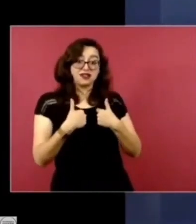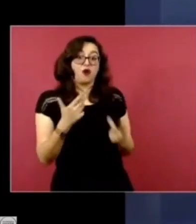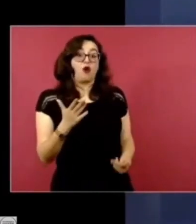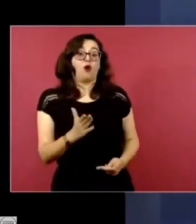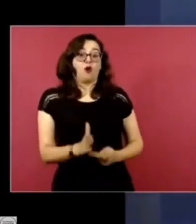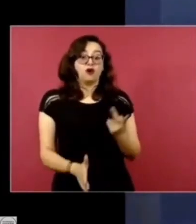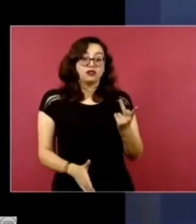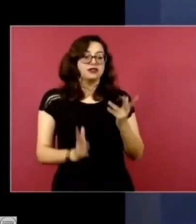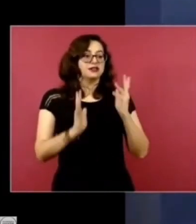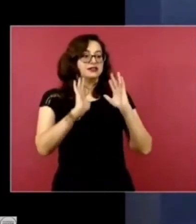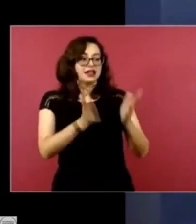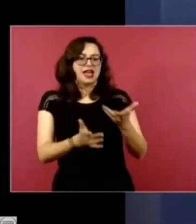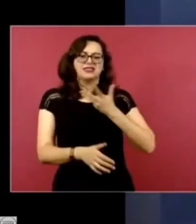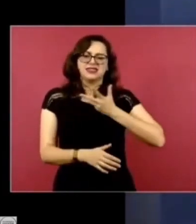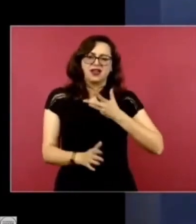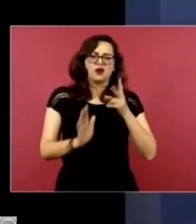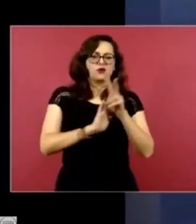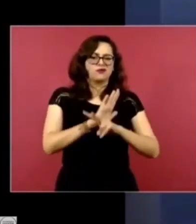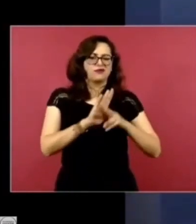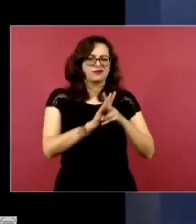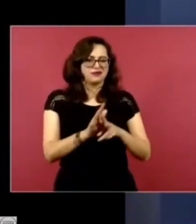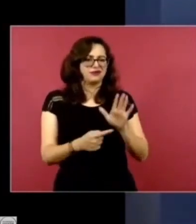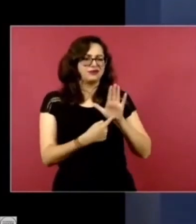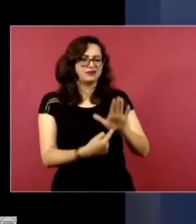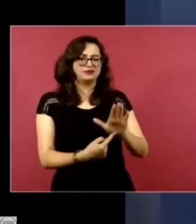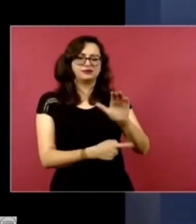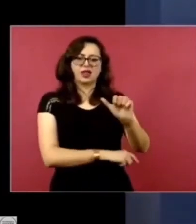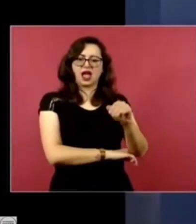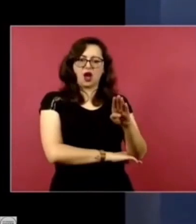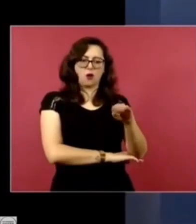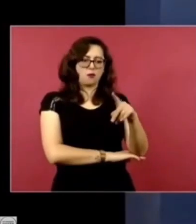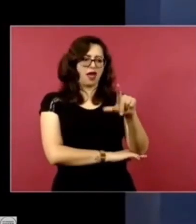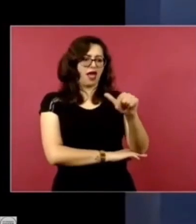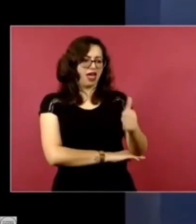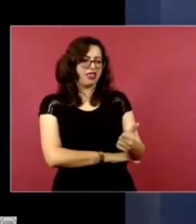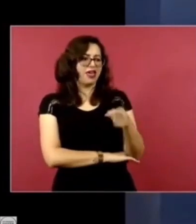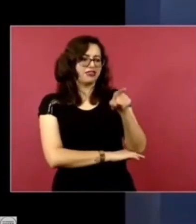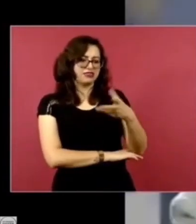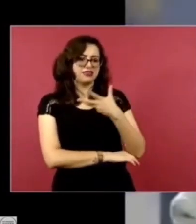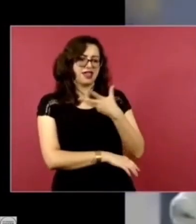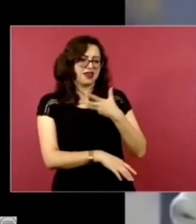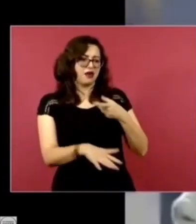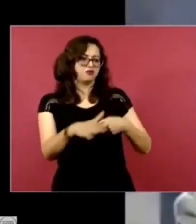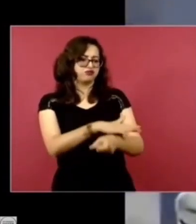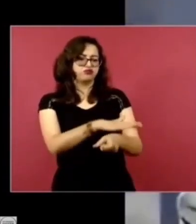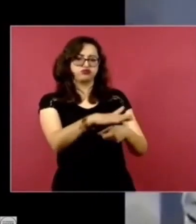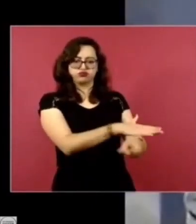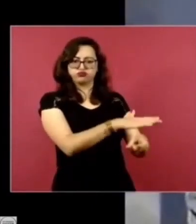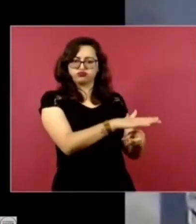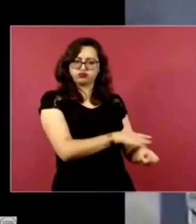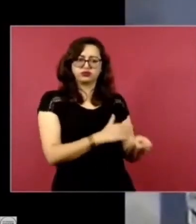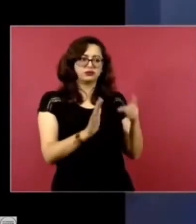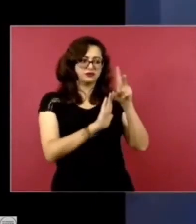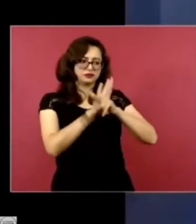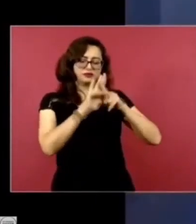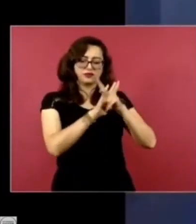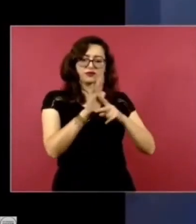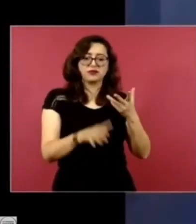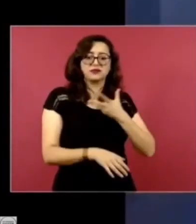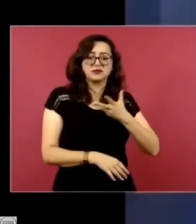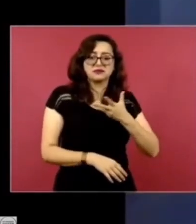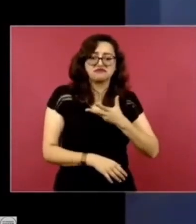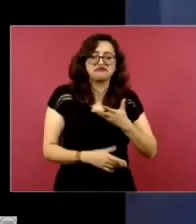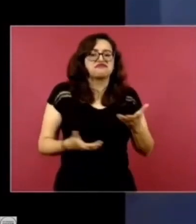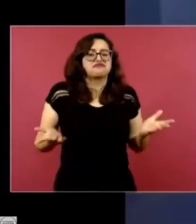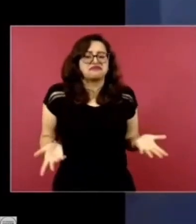apoyo de altos funcionarios del gobierno federal. Ellos dicen que no. No. Ellos dicen que no está demostrado nada. Pero lo dijo. Y así nos podemos quedar. No, por eso, y lo dijo Ahumada,